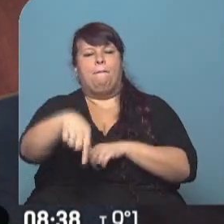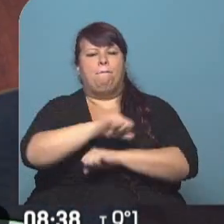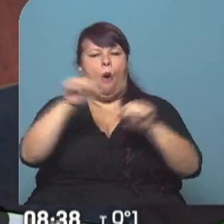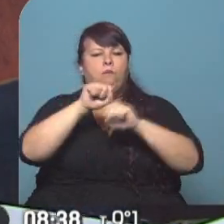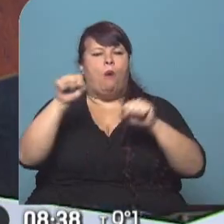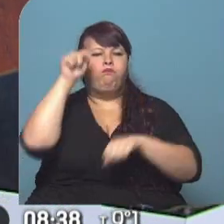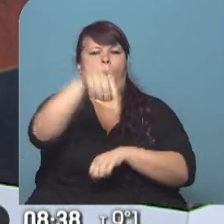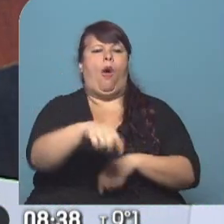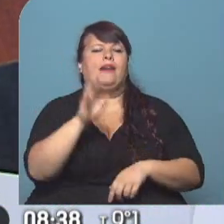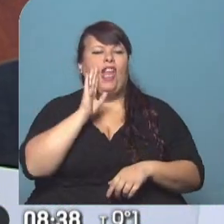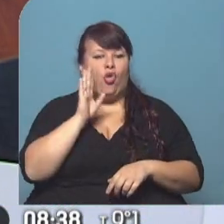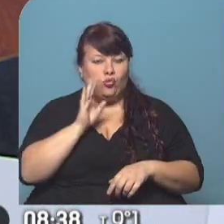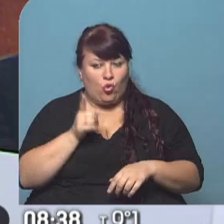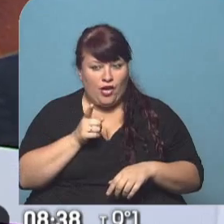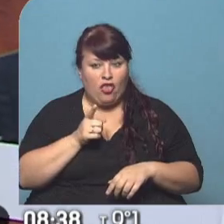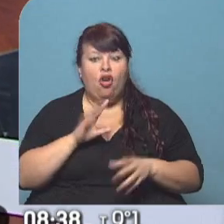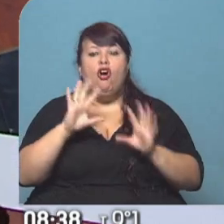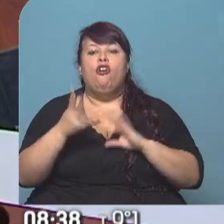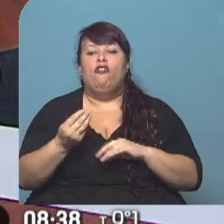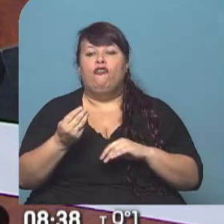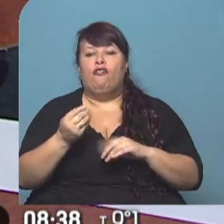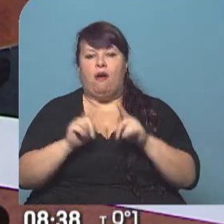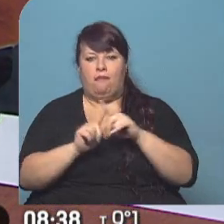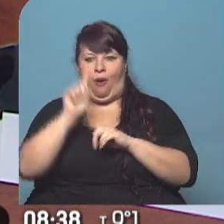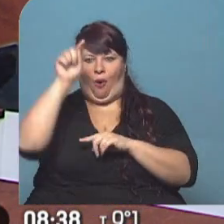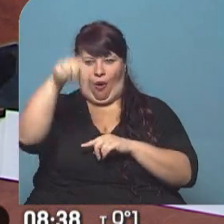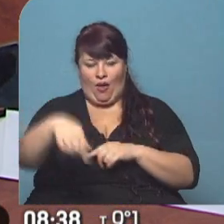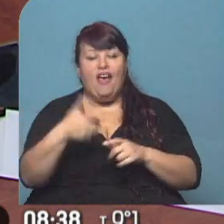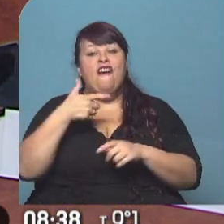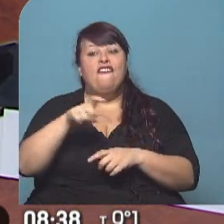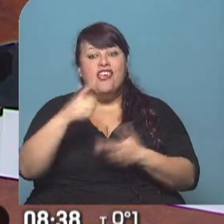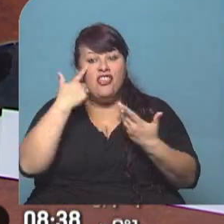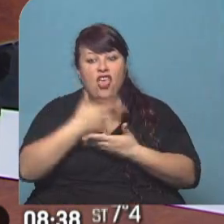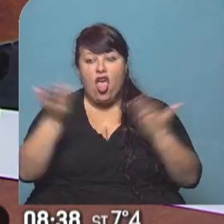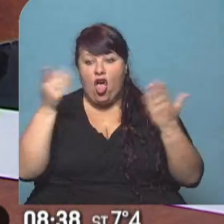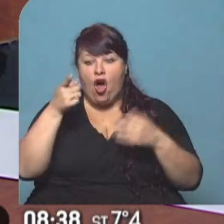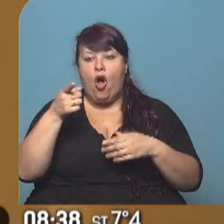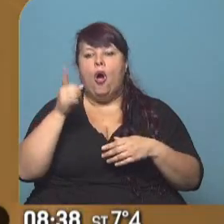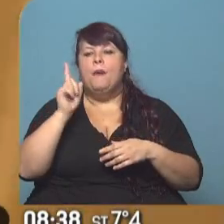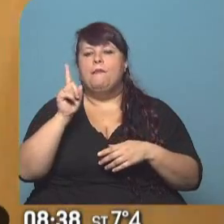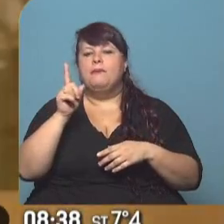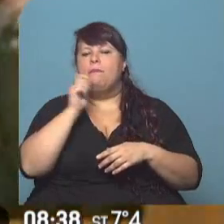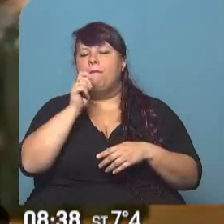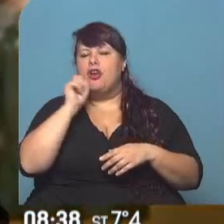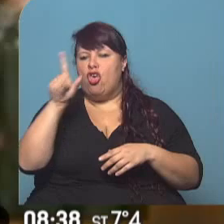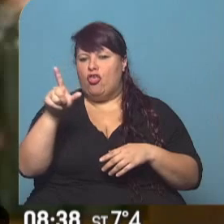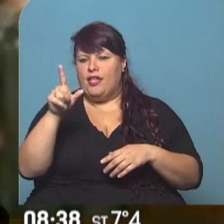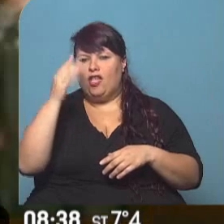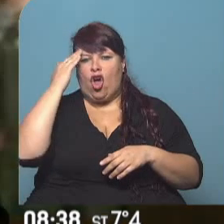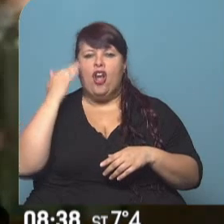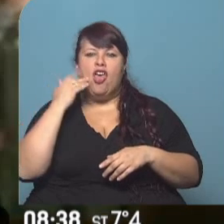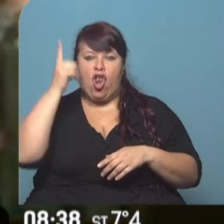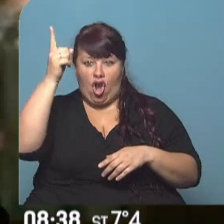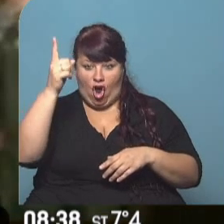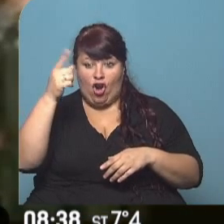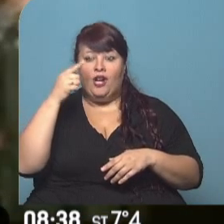bombardeo hacia los Estados Unidos a través de un misil. El video fue publicado por un medio norcoreano.